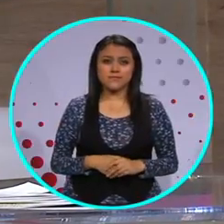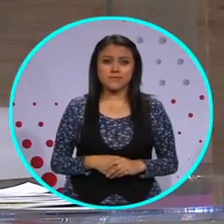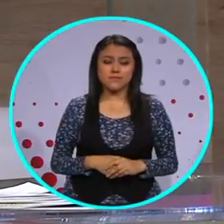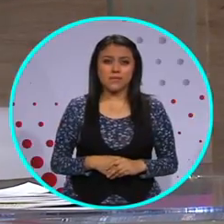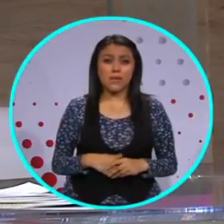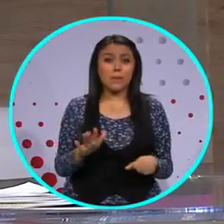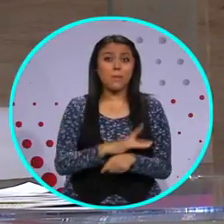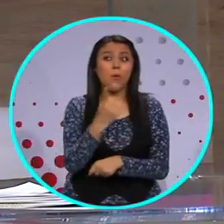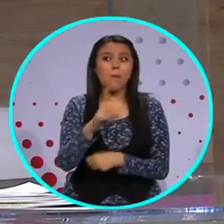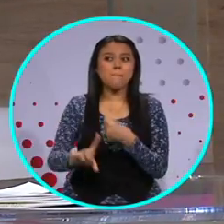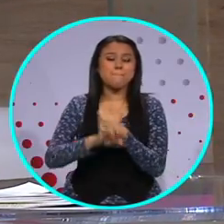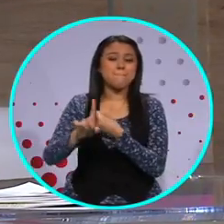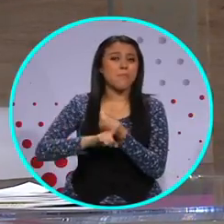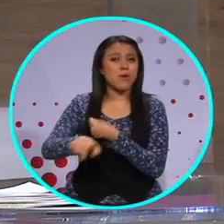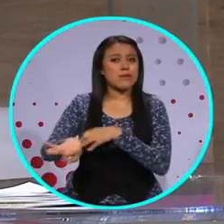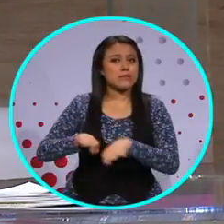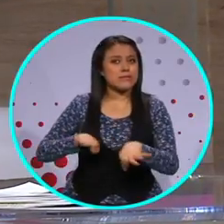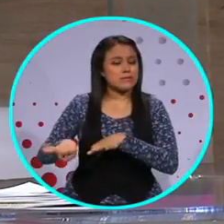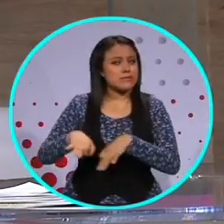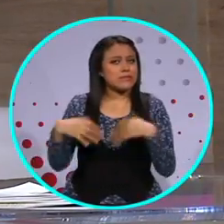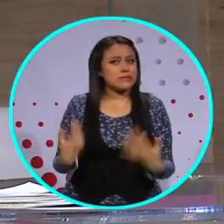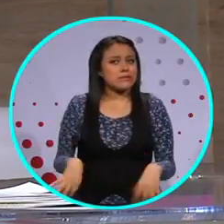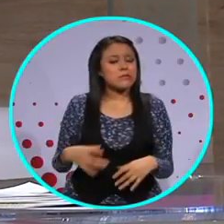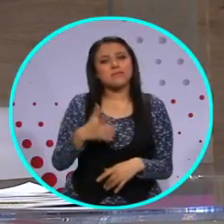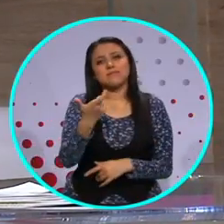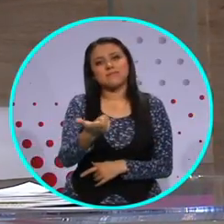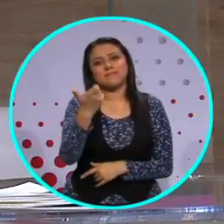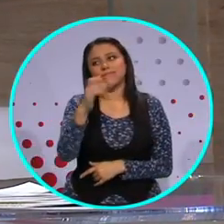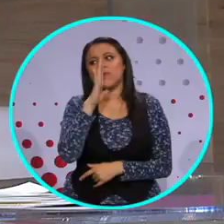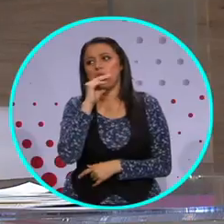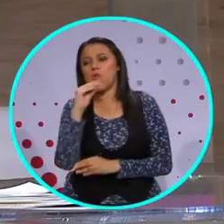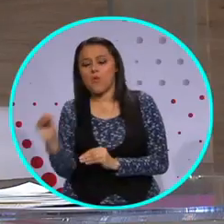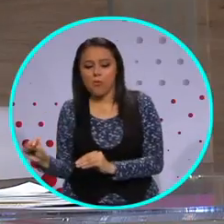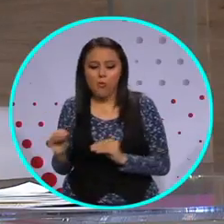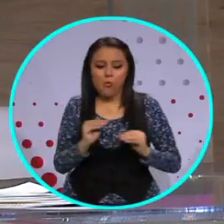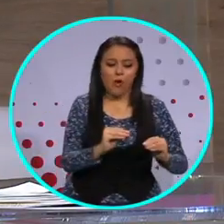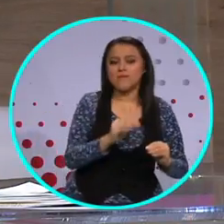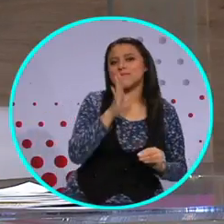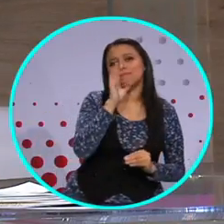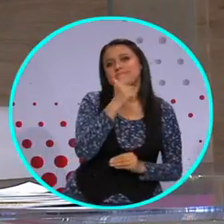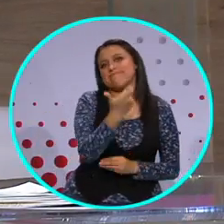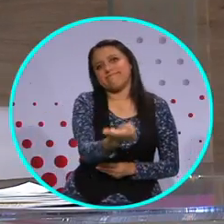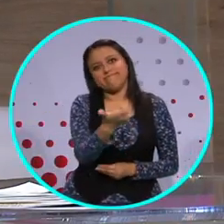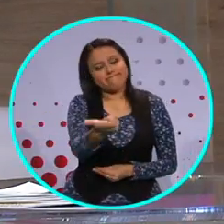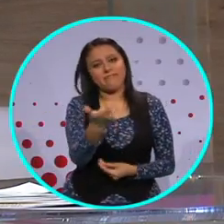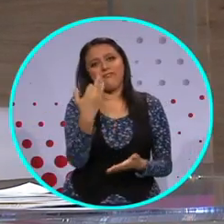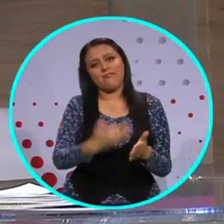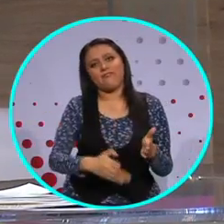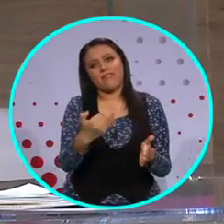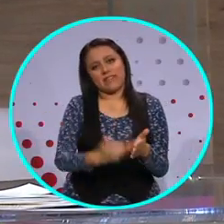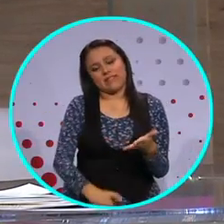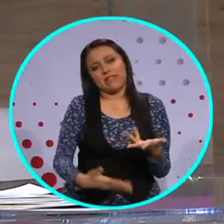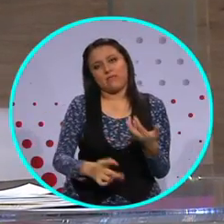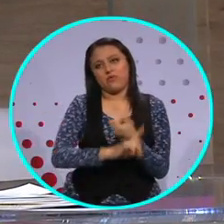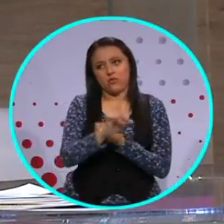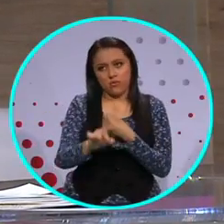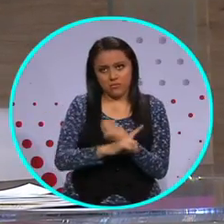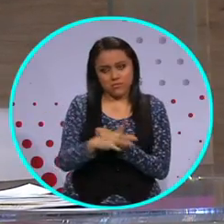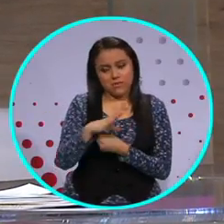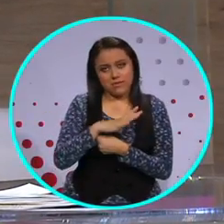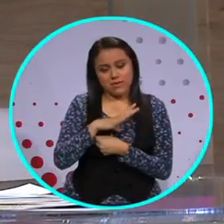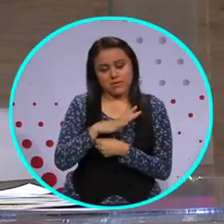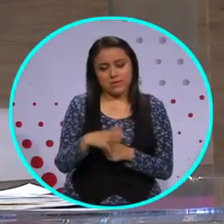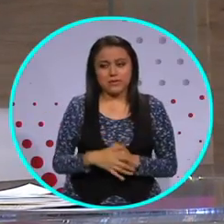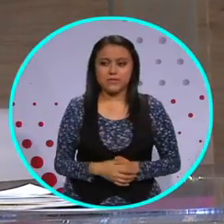un problema laboral pues evidentemente no va a tener dinero extra de entrada ahí está el a que parte del primer principio de injusticia